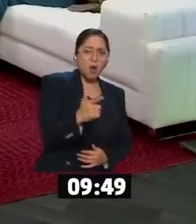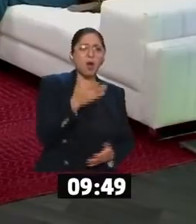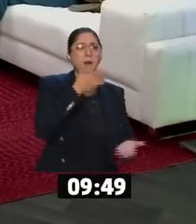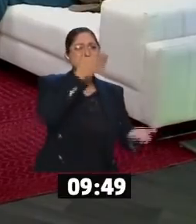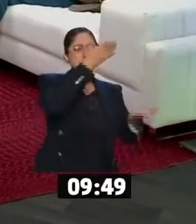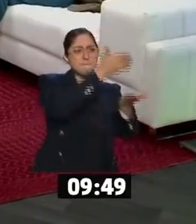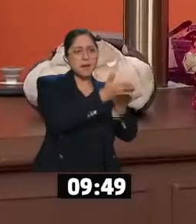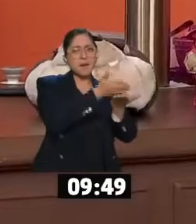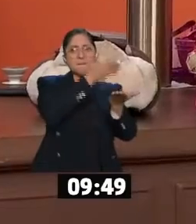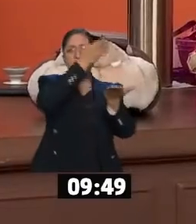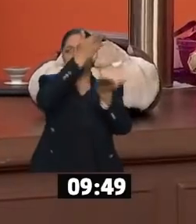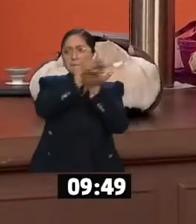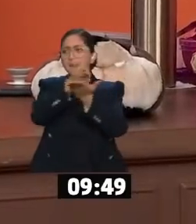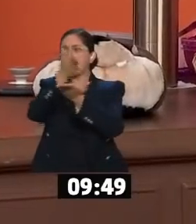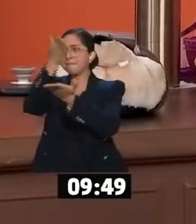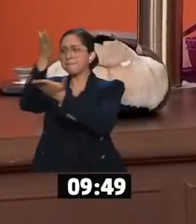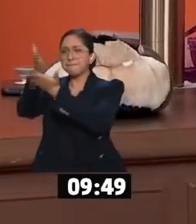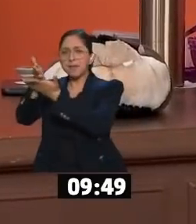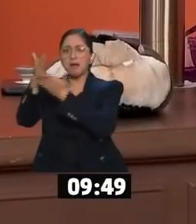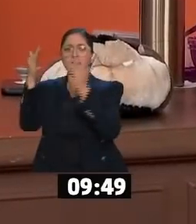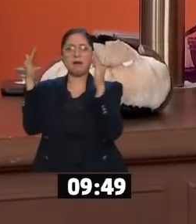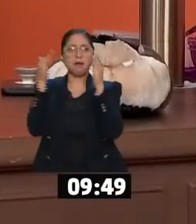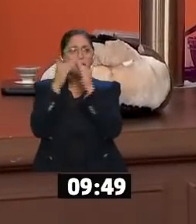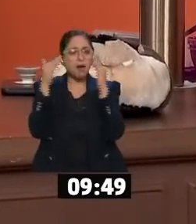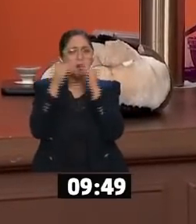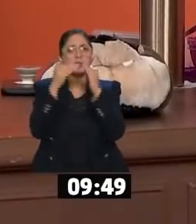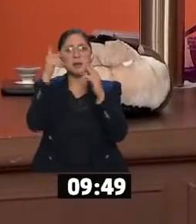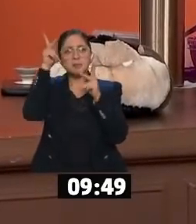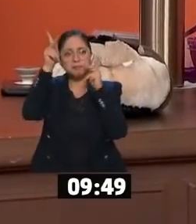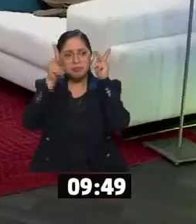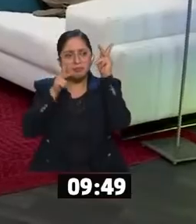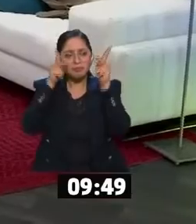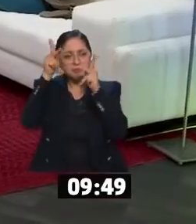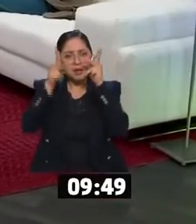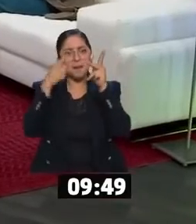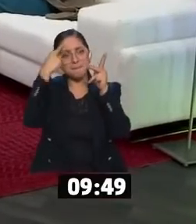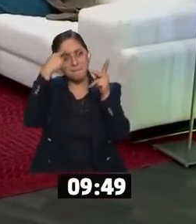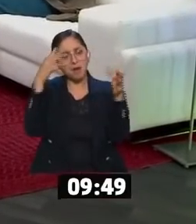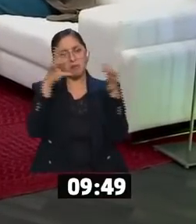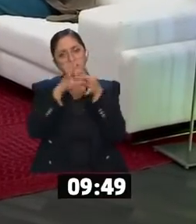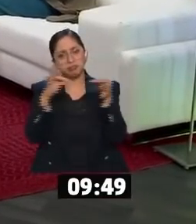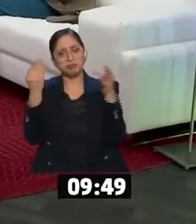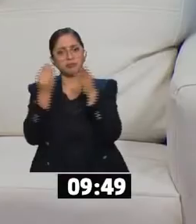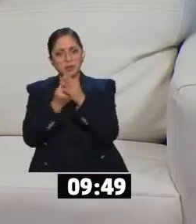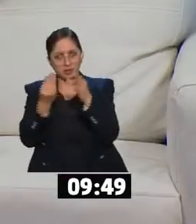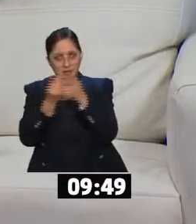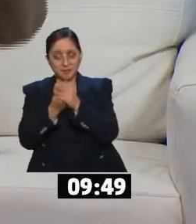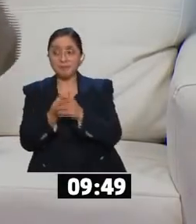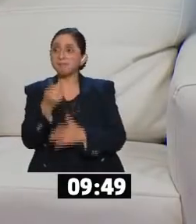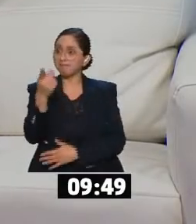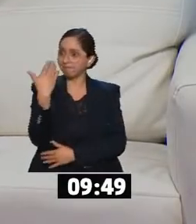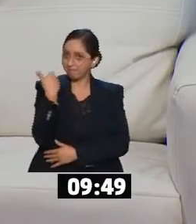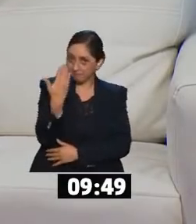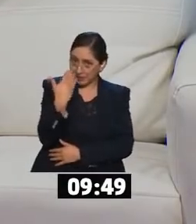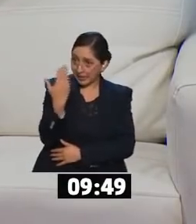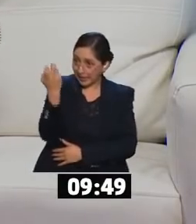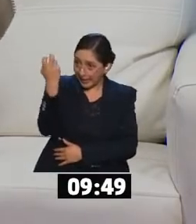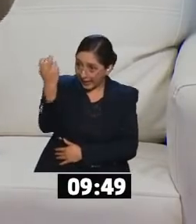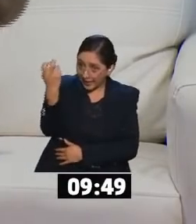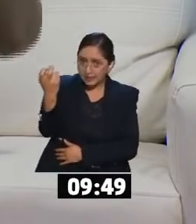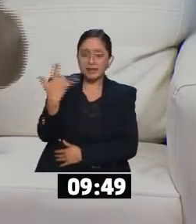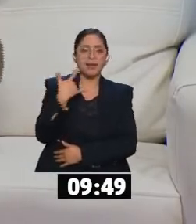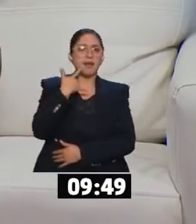una pick-up ahí para darles clases. De veras, Hubo algunos maestros ahora, que... esa es la clave hoy en día. Hay un esfuerzo del